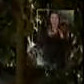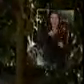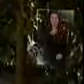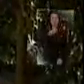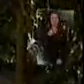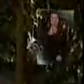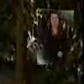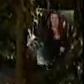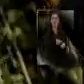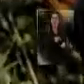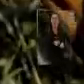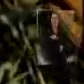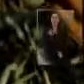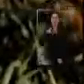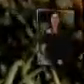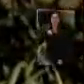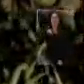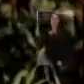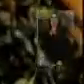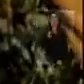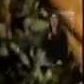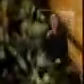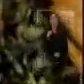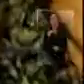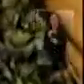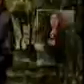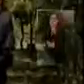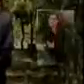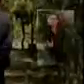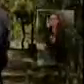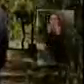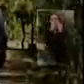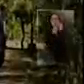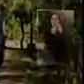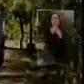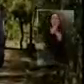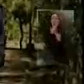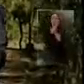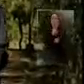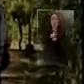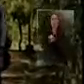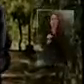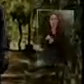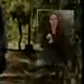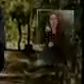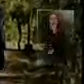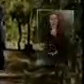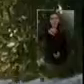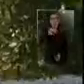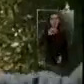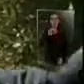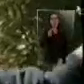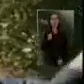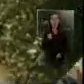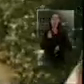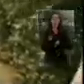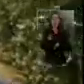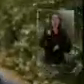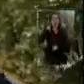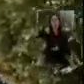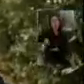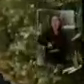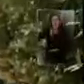y su familia en el monte. Aquí cultivan frutas y producen aceite de oliva. A veces me ha dado por tomar